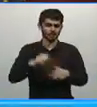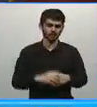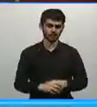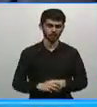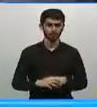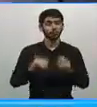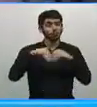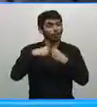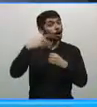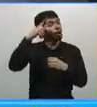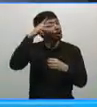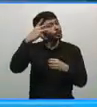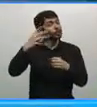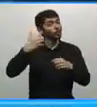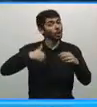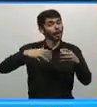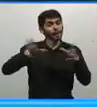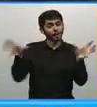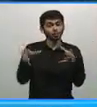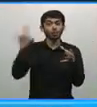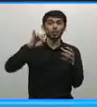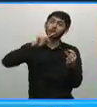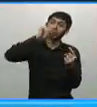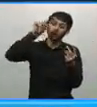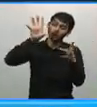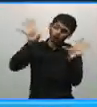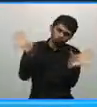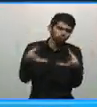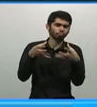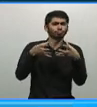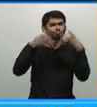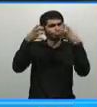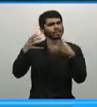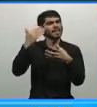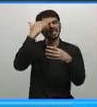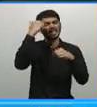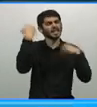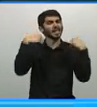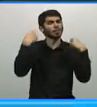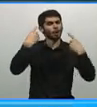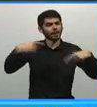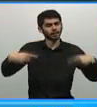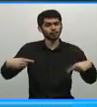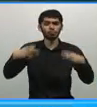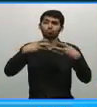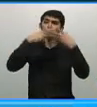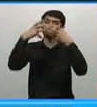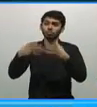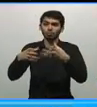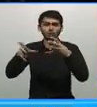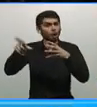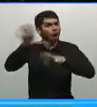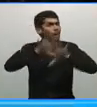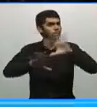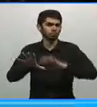84 jóvenes representantes de universidades de todo el país en 15 disciplinas distintas participaron de este impresionante evento en el que nada falló en cuanto a